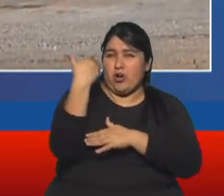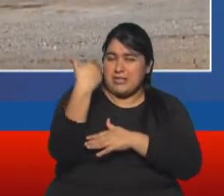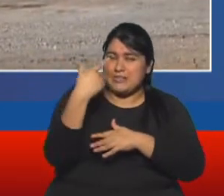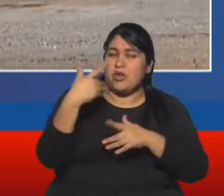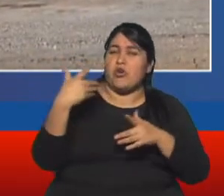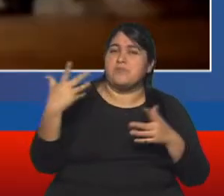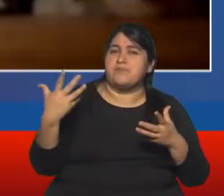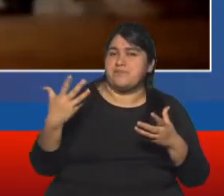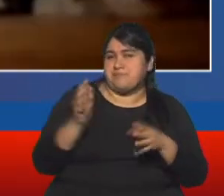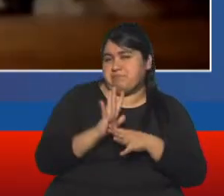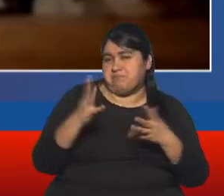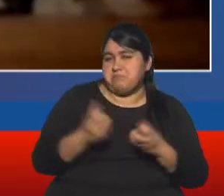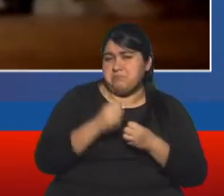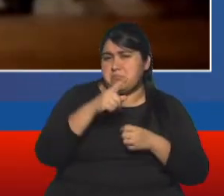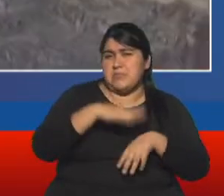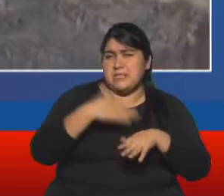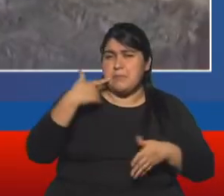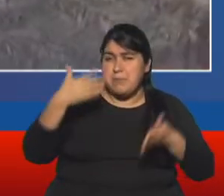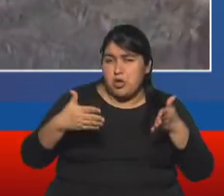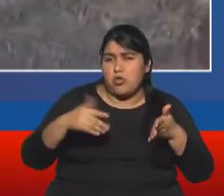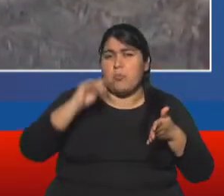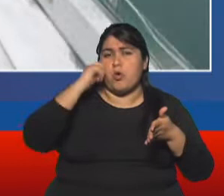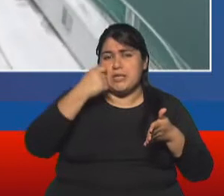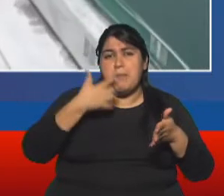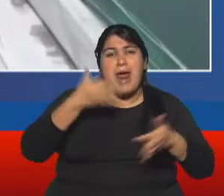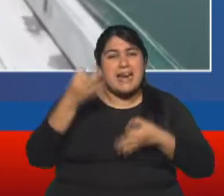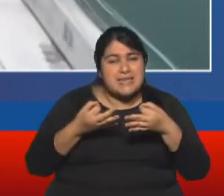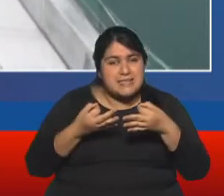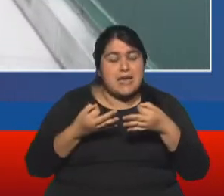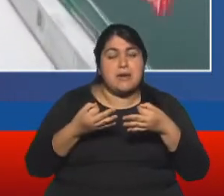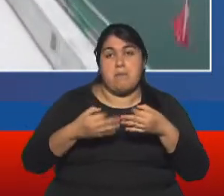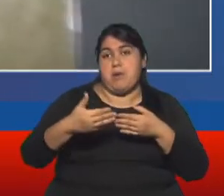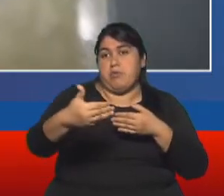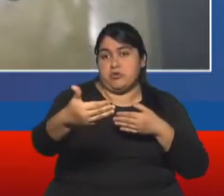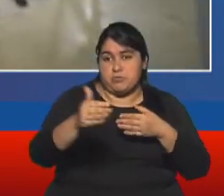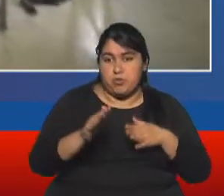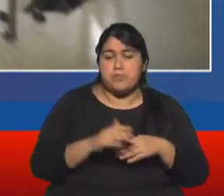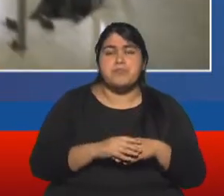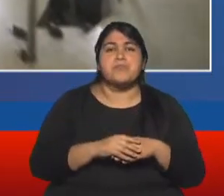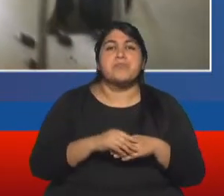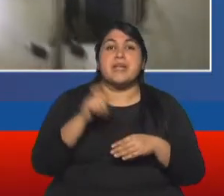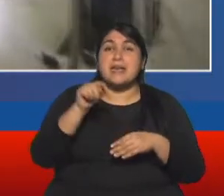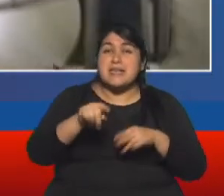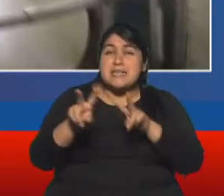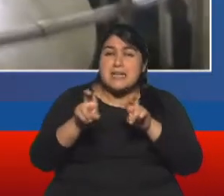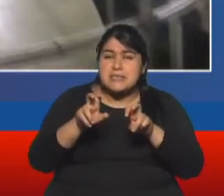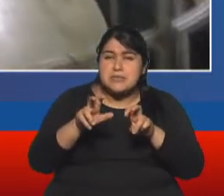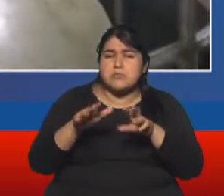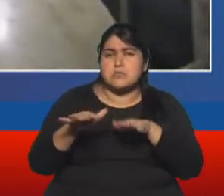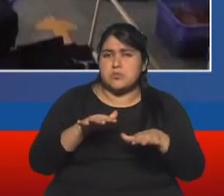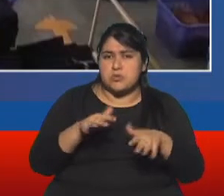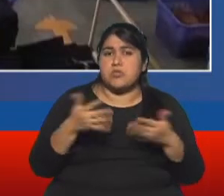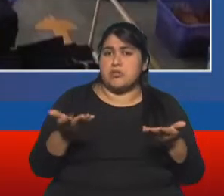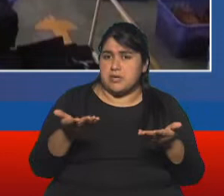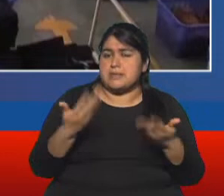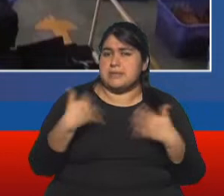Chino. Este es un periodo muy lindo para analizar en términos de lo que viene. Y en estos casos, cuando se produce, repito,